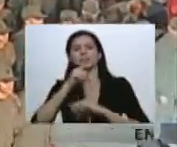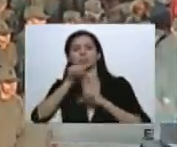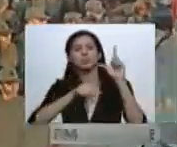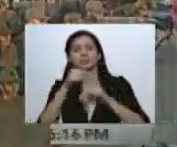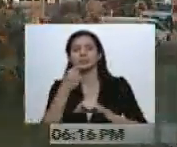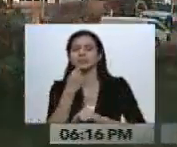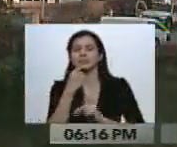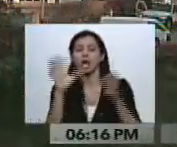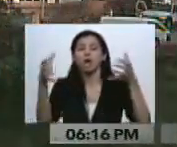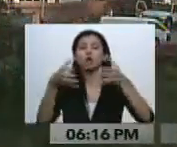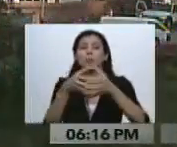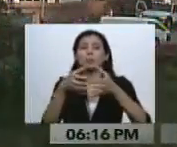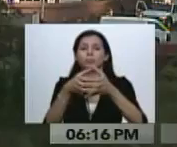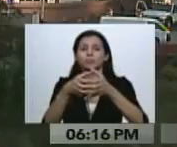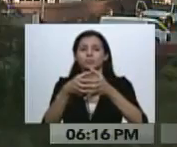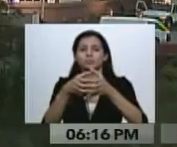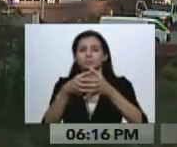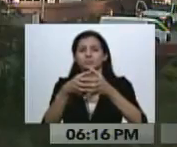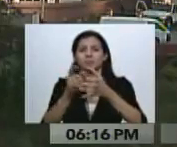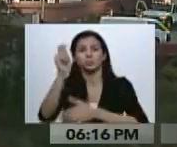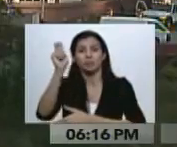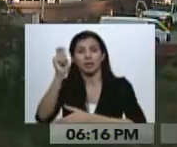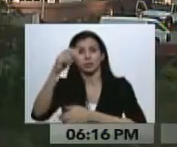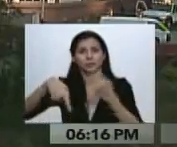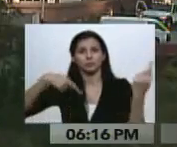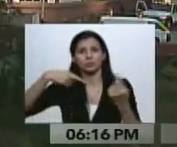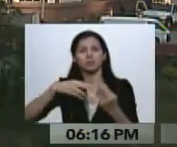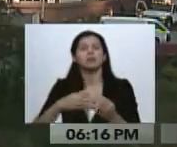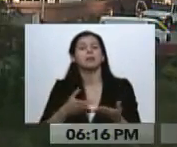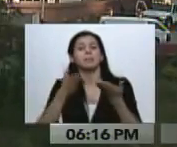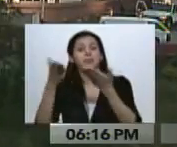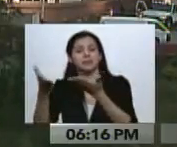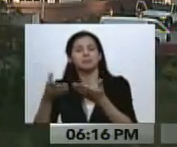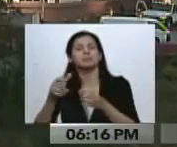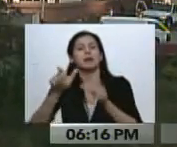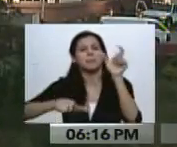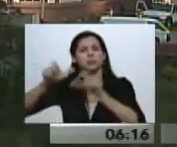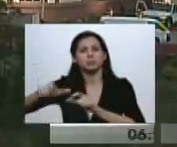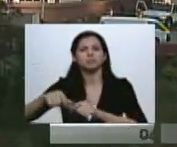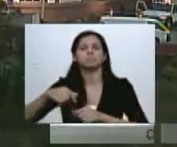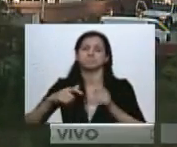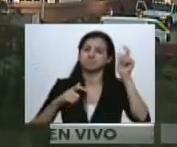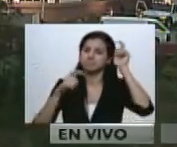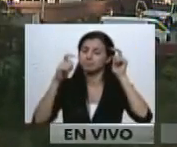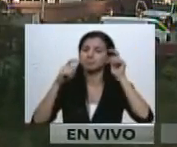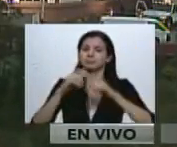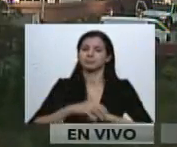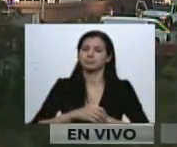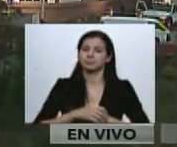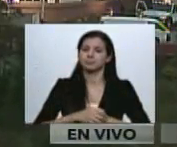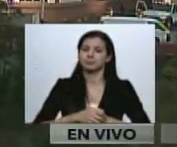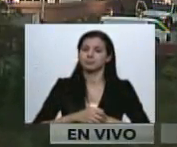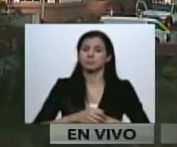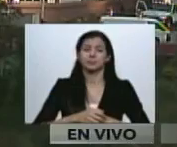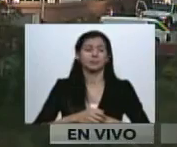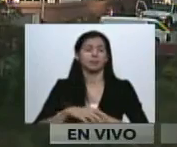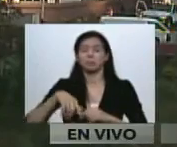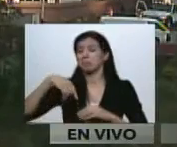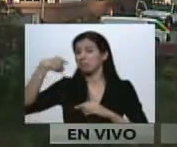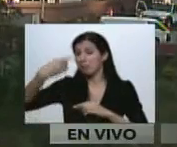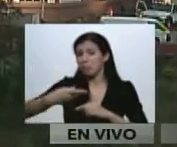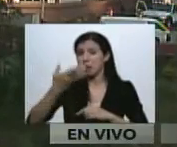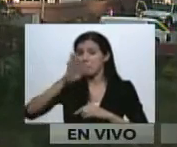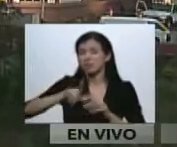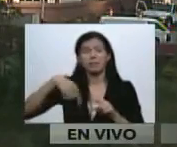bloque de la patria es para los patriotas. Leales a Chávez, más allá de la muerte. Seguimos